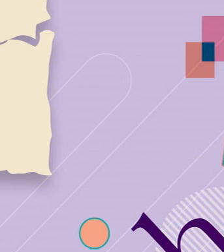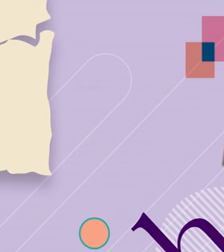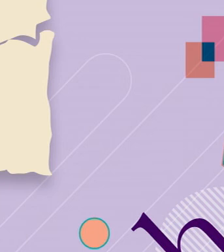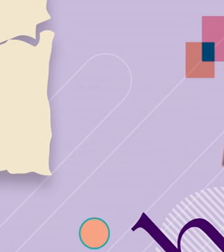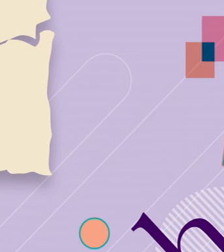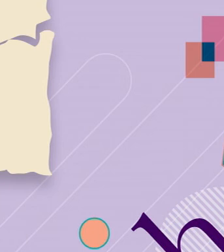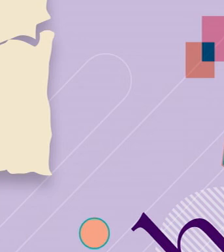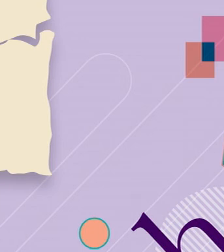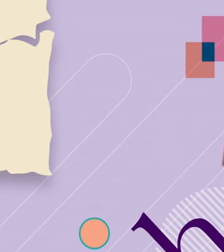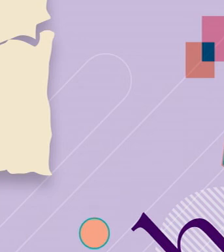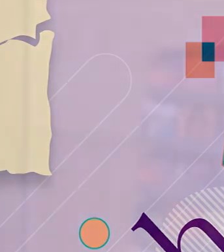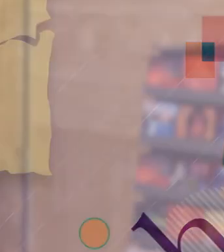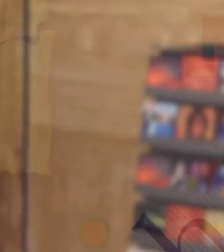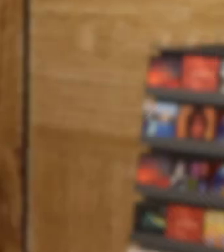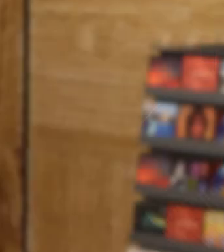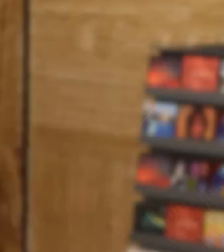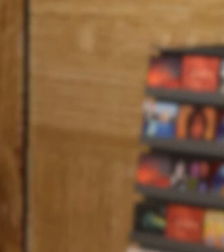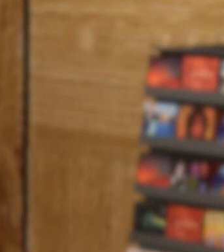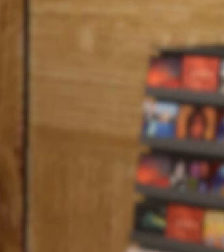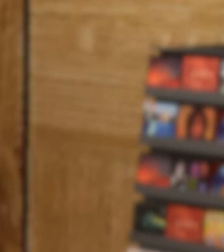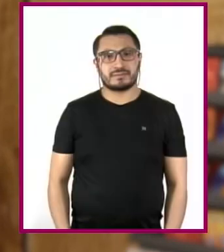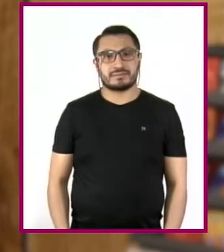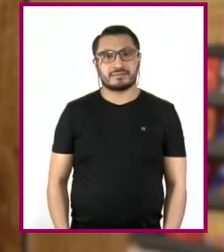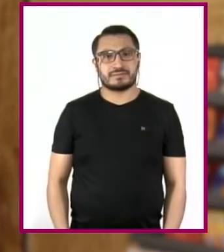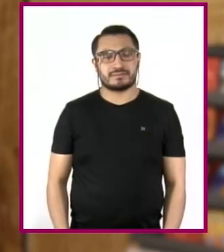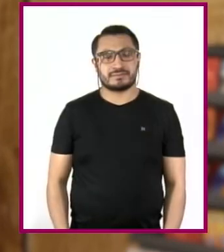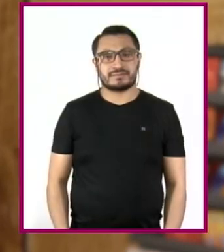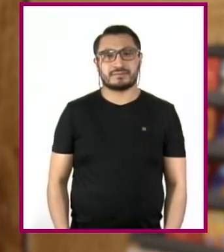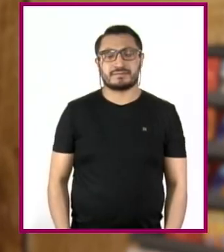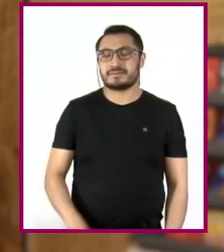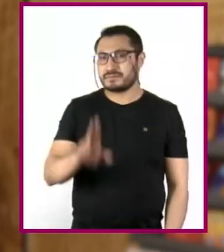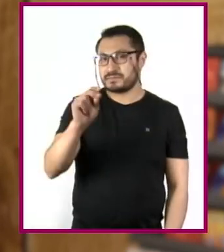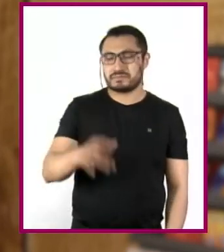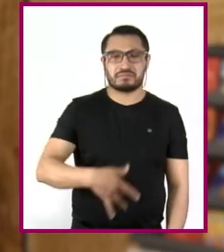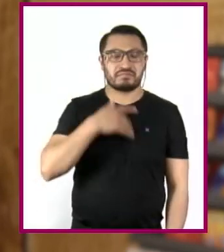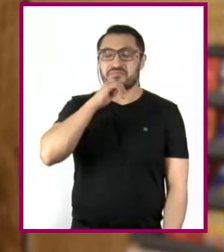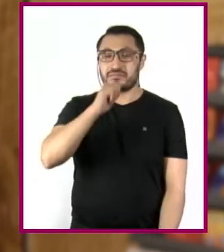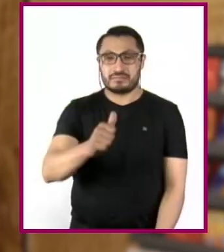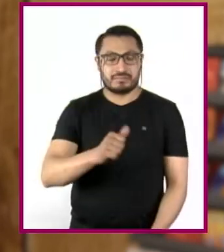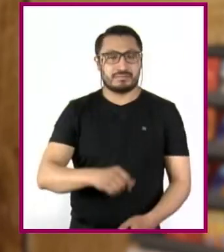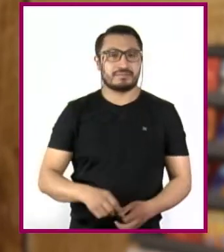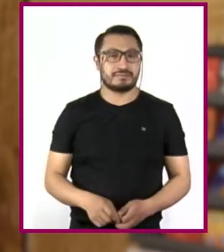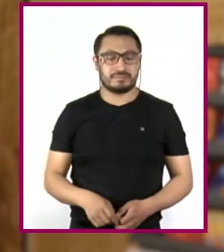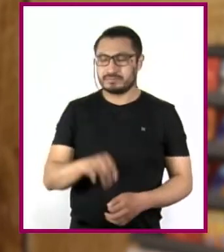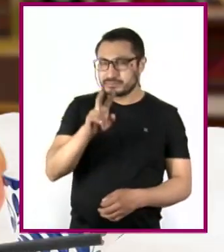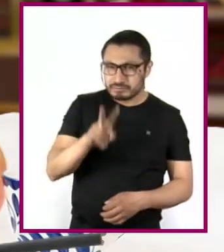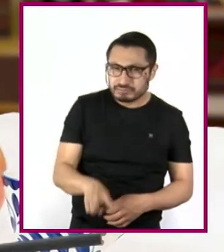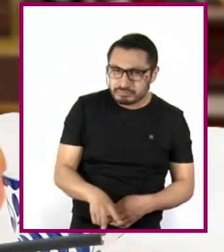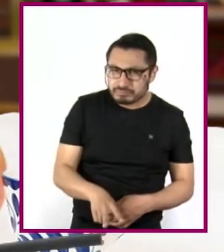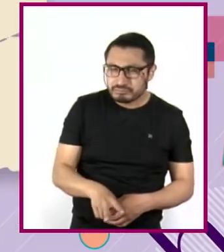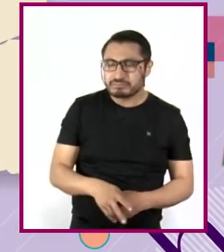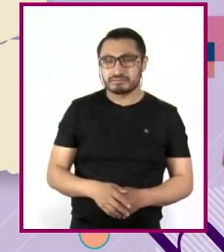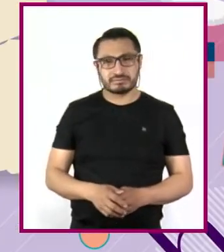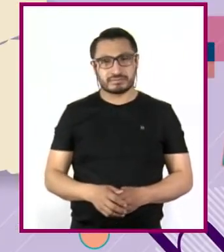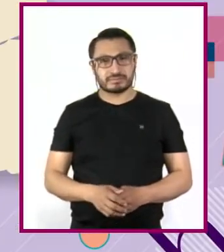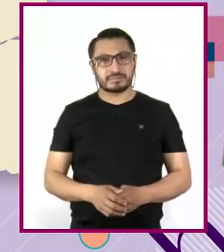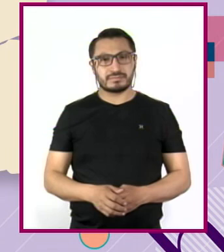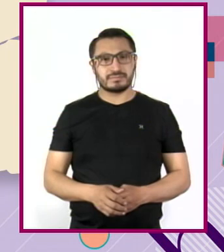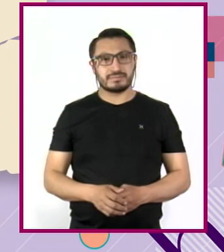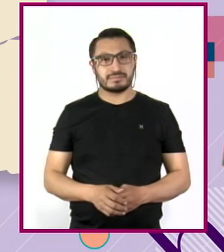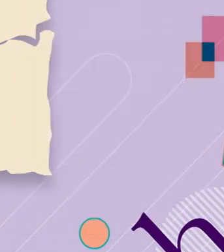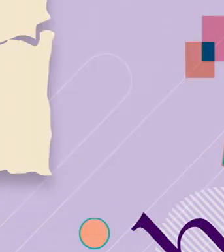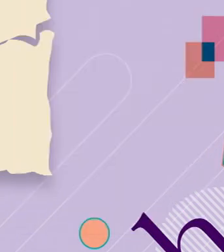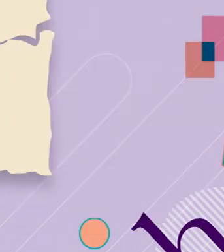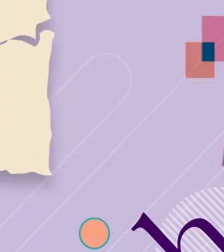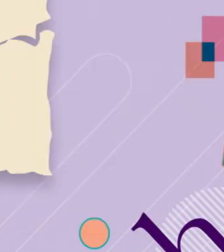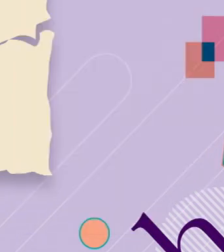que el anterior es destruido. Lo bueno es que no se siente nada. ¿O sí? Un día que